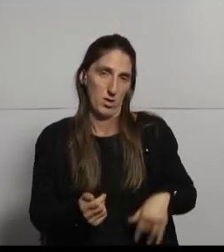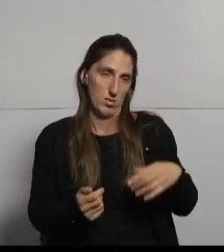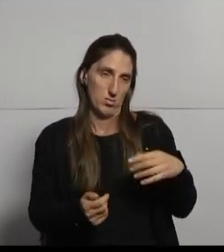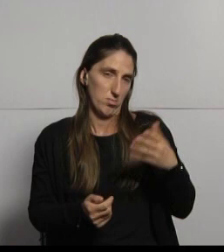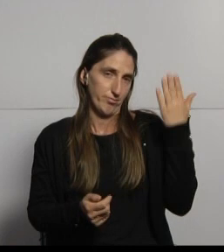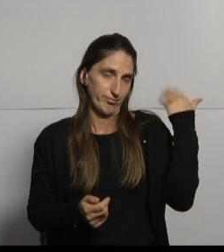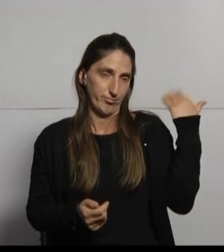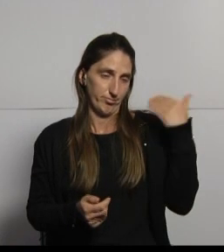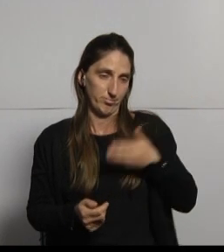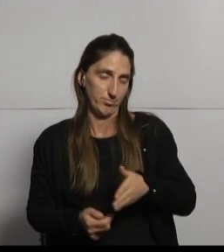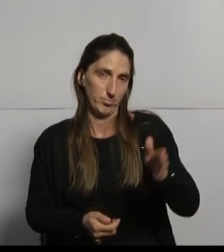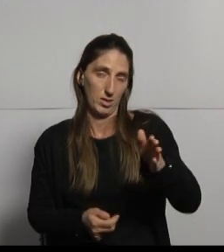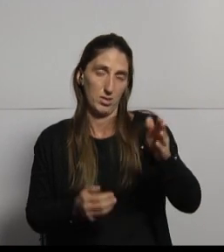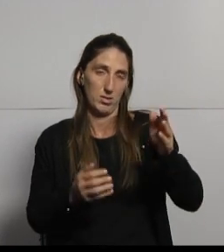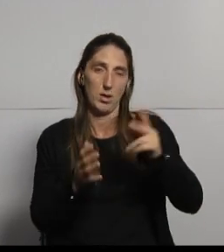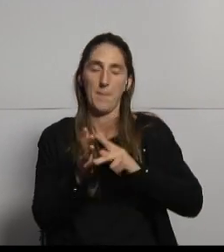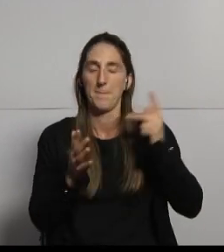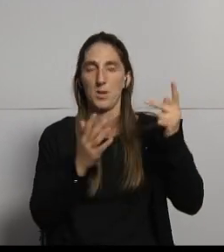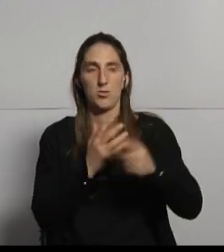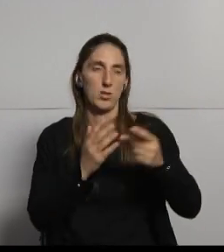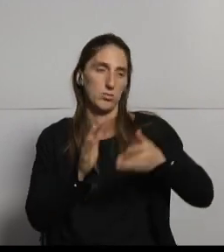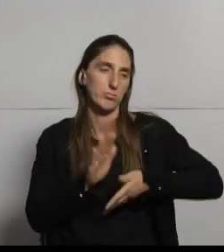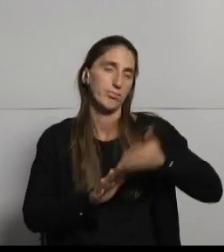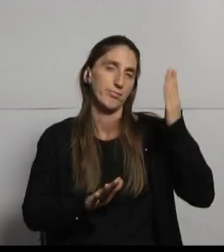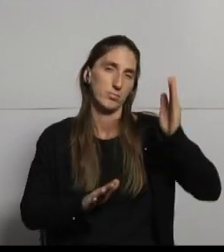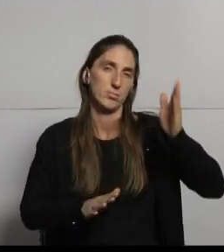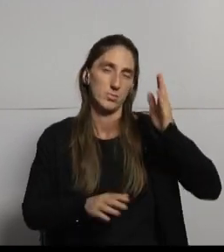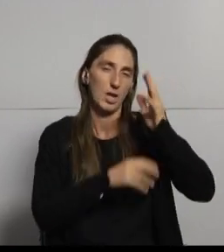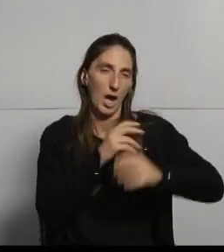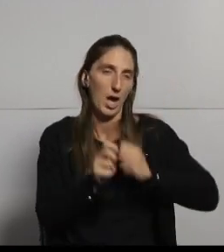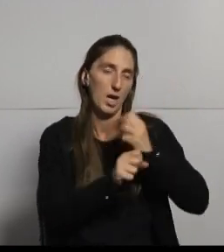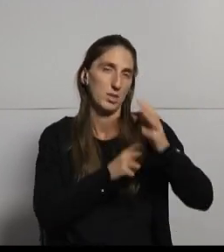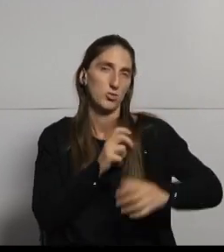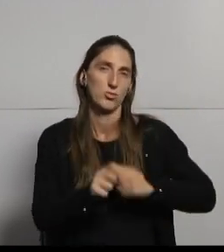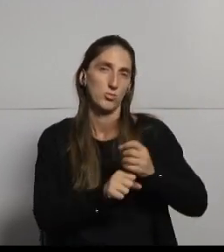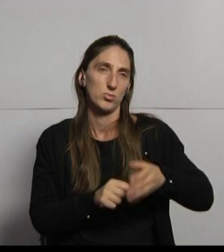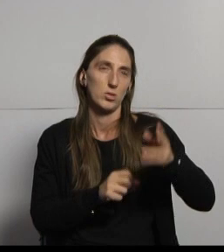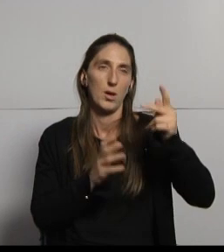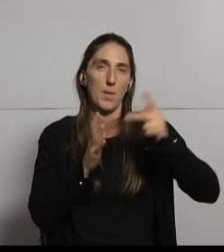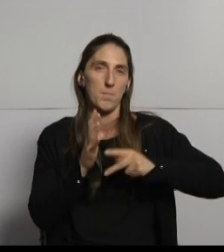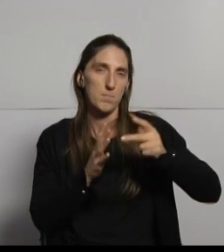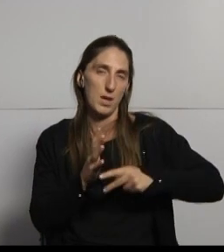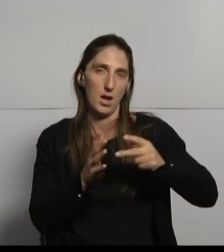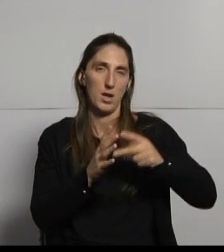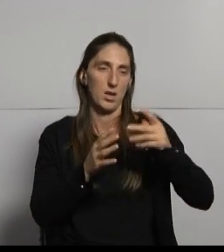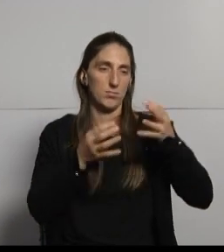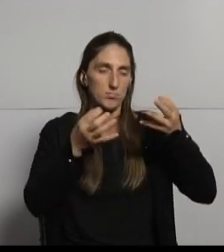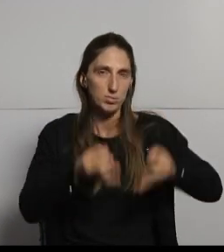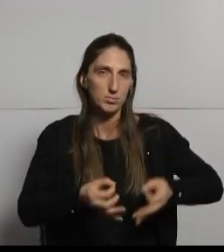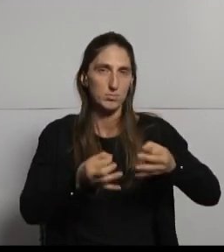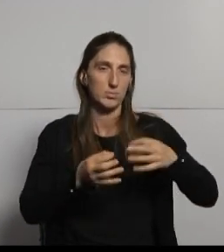largo del tiempo, que son proyectos de largo aliento, de muchos años, donde hay un plan de proyecto bien definido, se